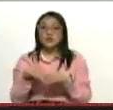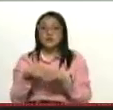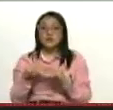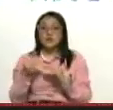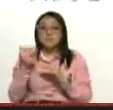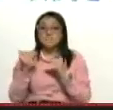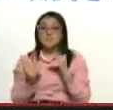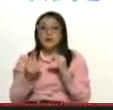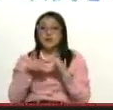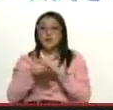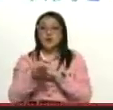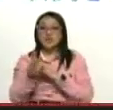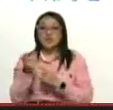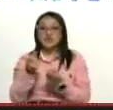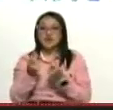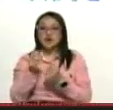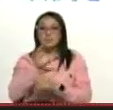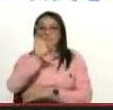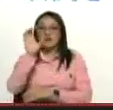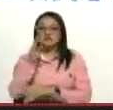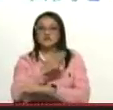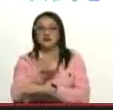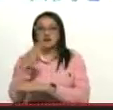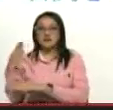dinero a los países del Caribe